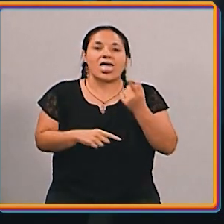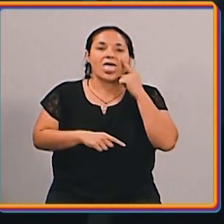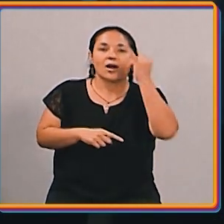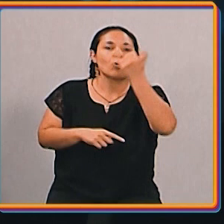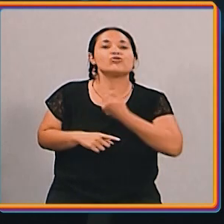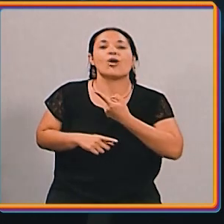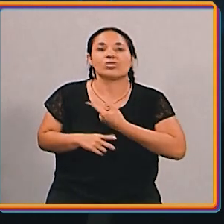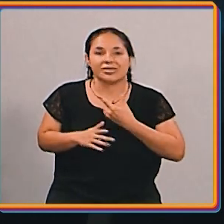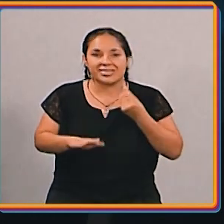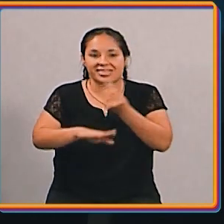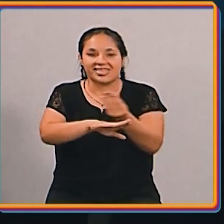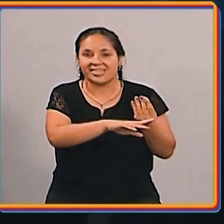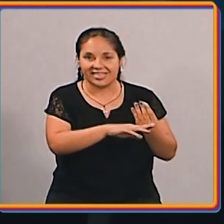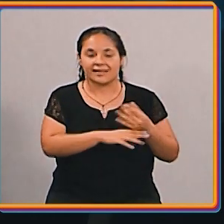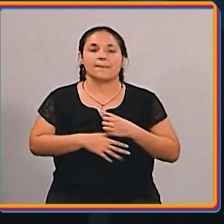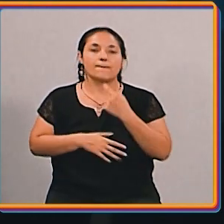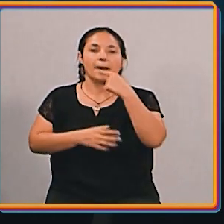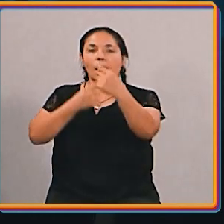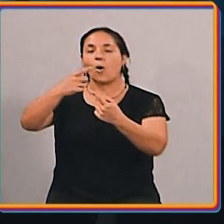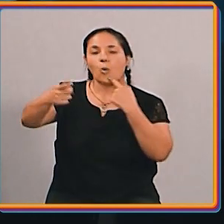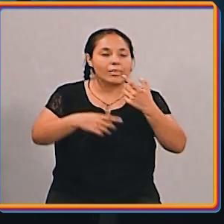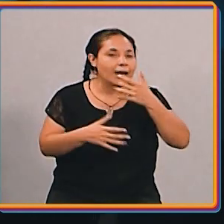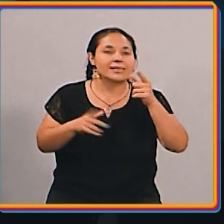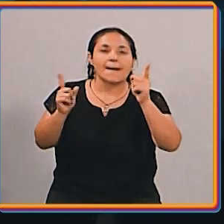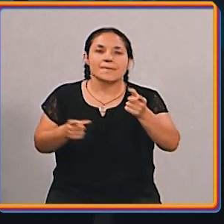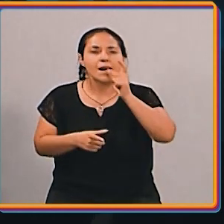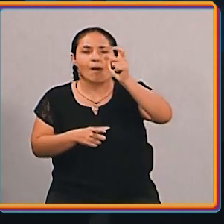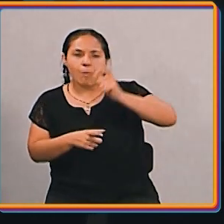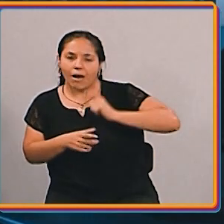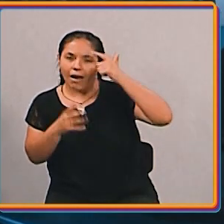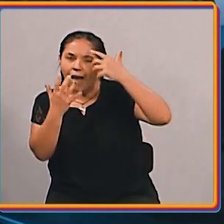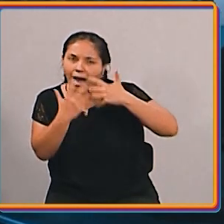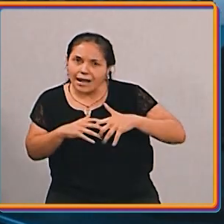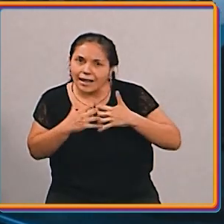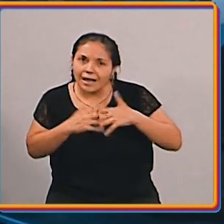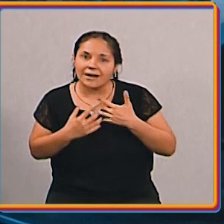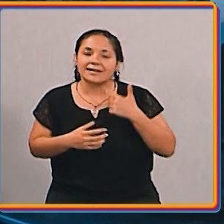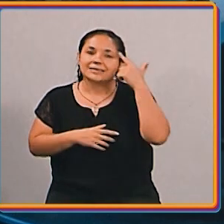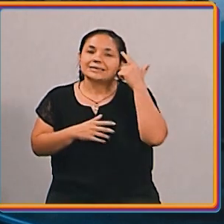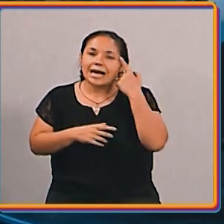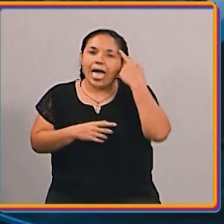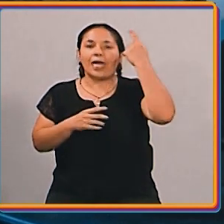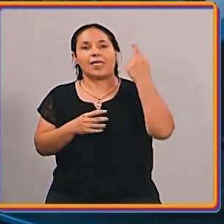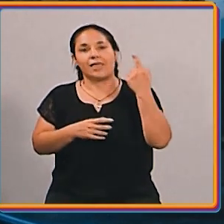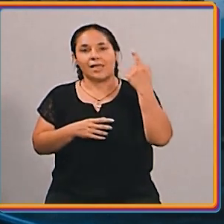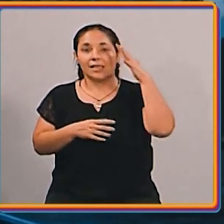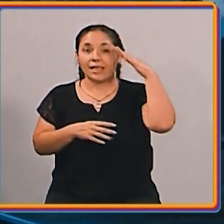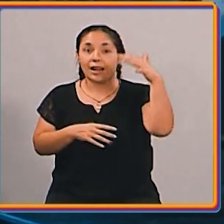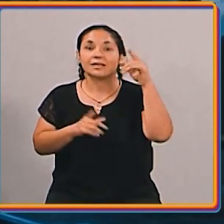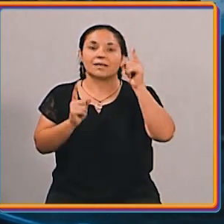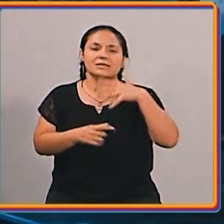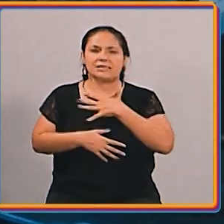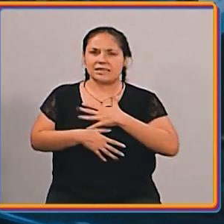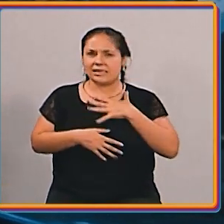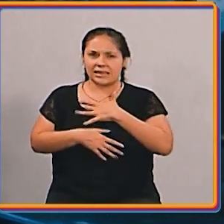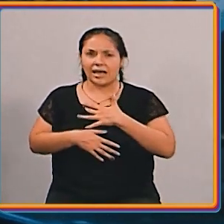descubran dónde está. Pensar las preguntas correctas y analizar las respuestas de los demás sacará a relucir todo nuestro ingenio, haciéndonos